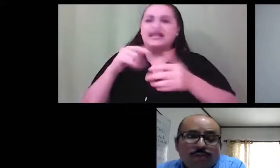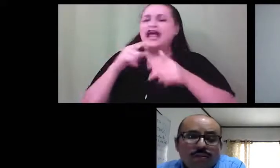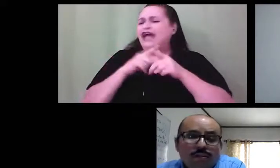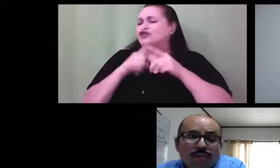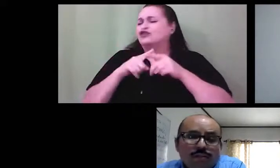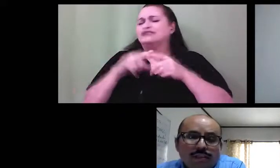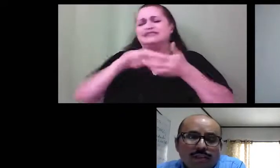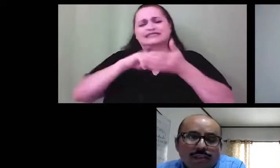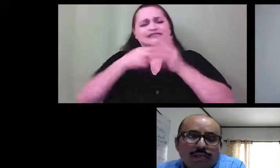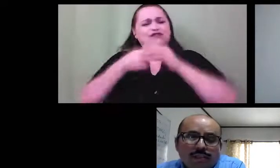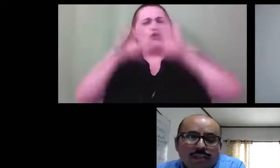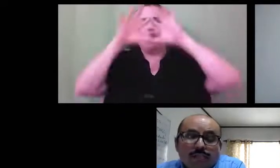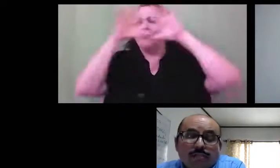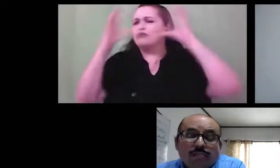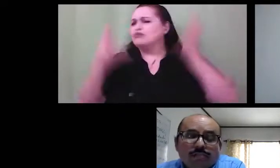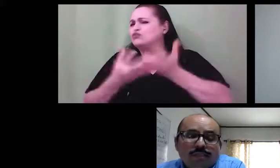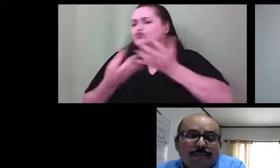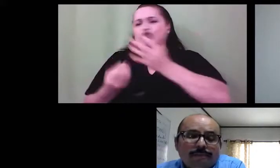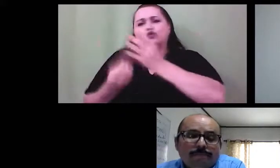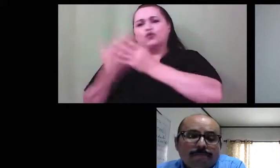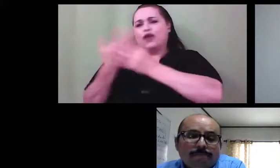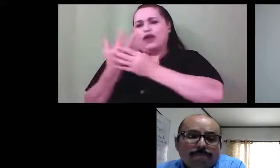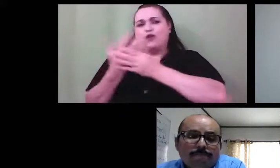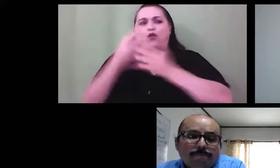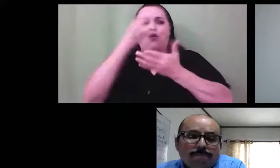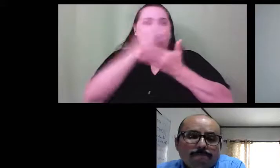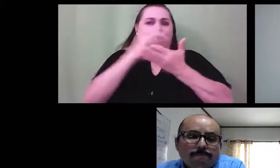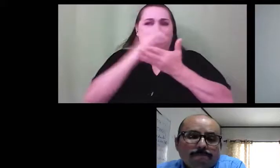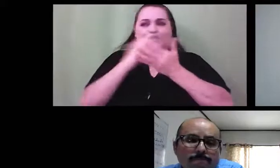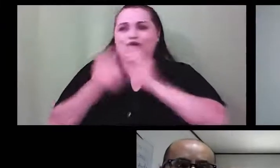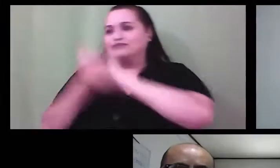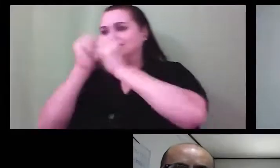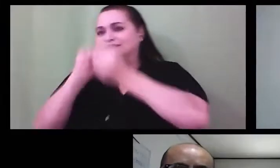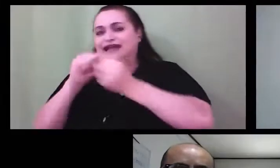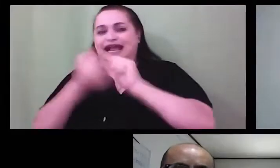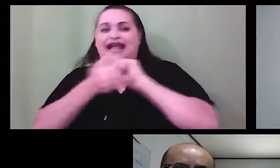mundo nuevo totalmente el colegio a la escuela.